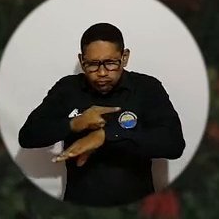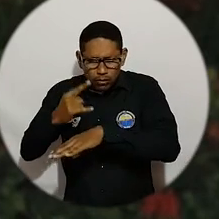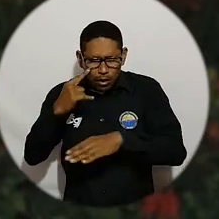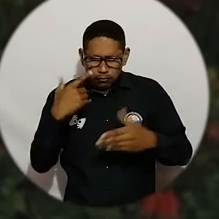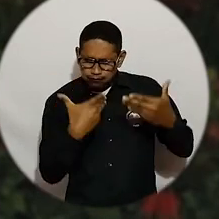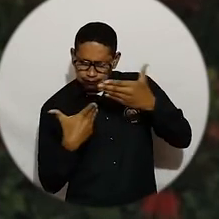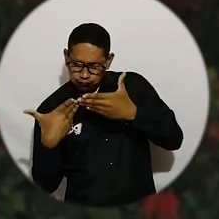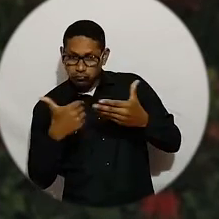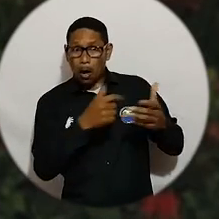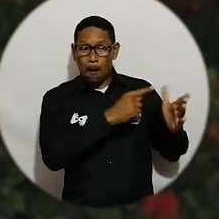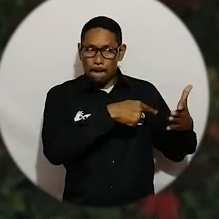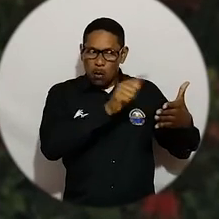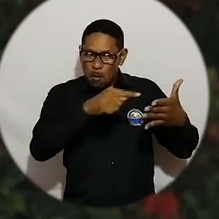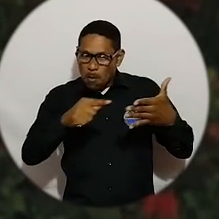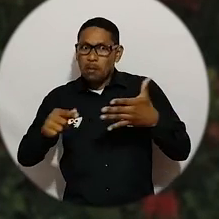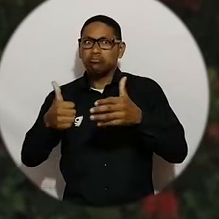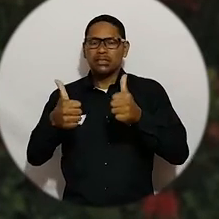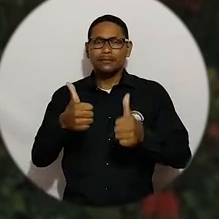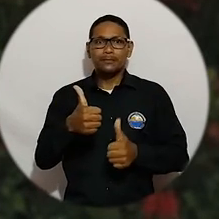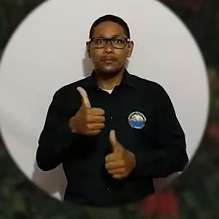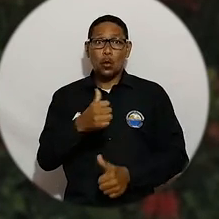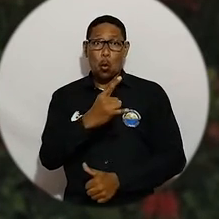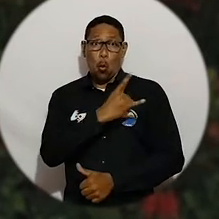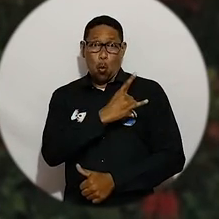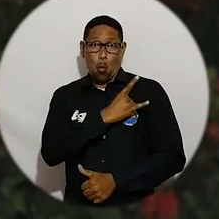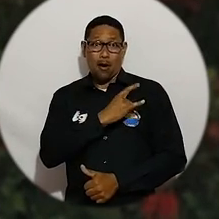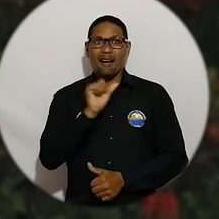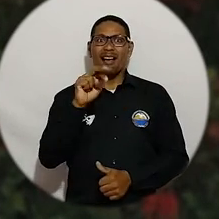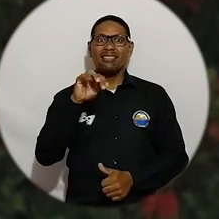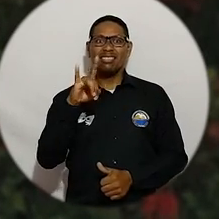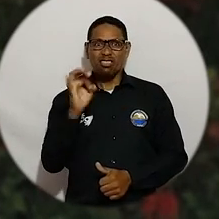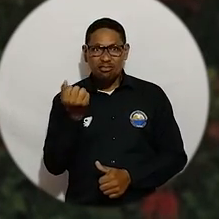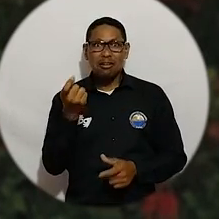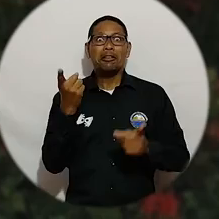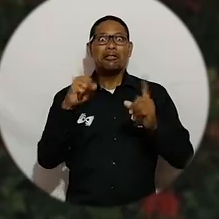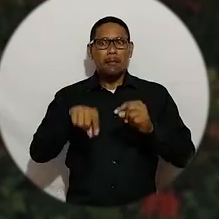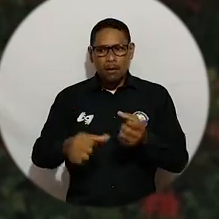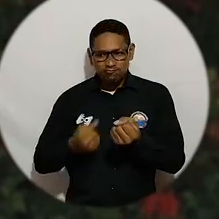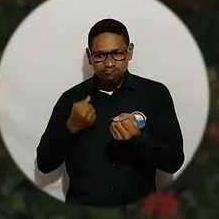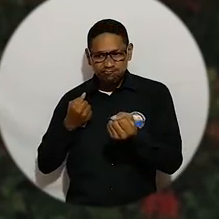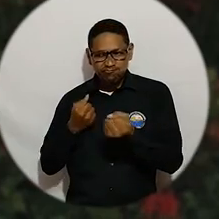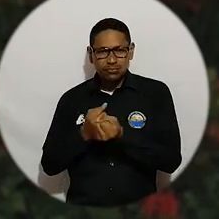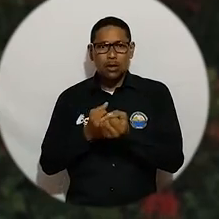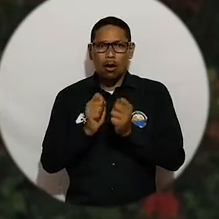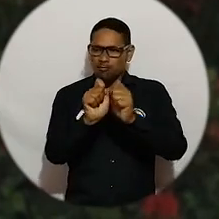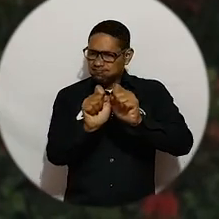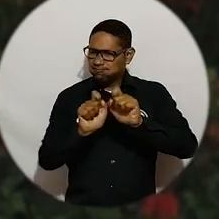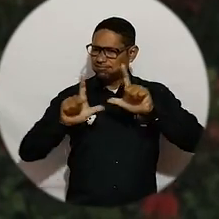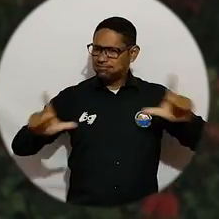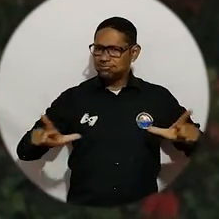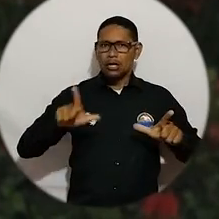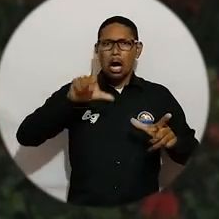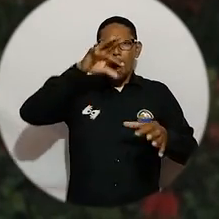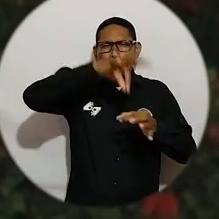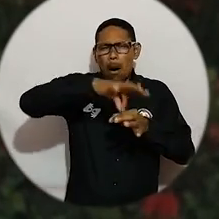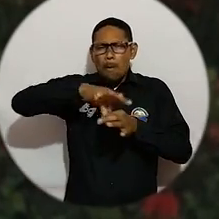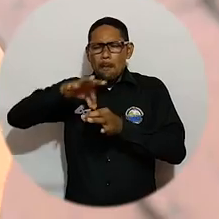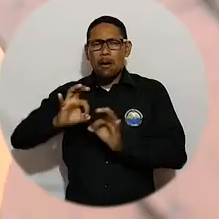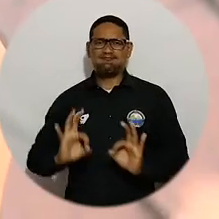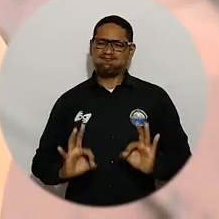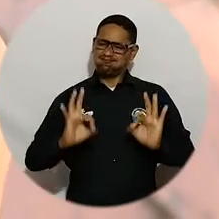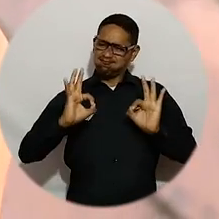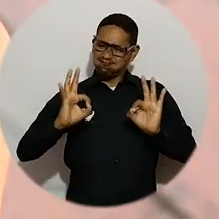y la Universidad de Antioquia permitió que la plataforma funcionara de manera correcta.